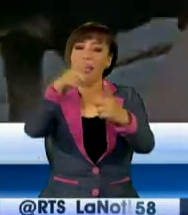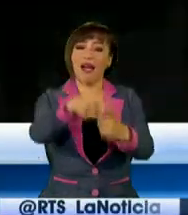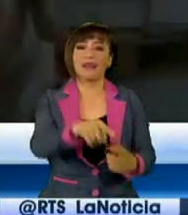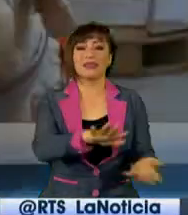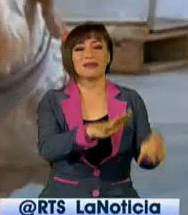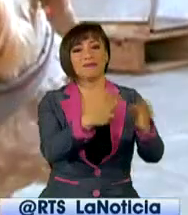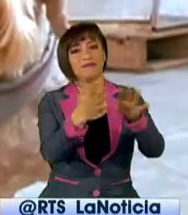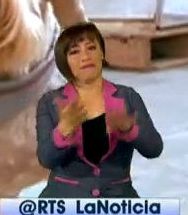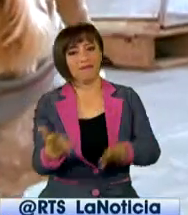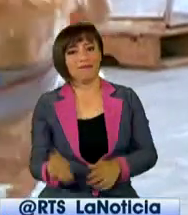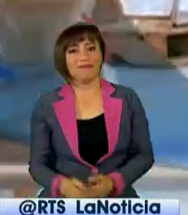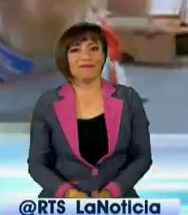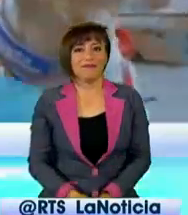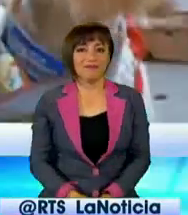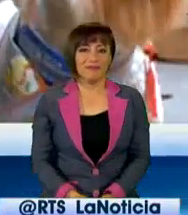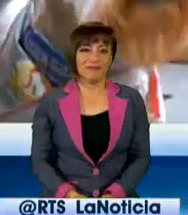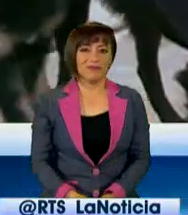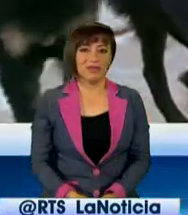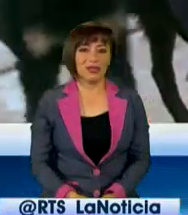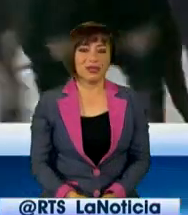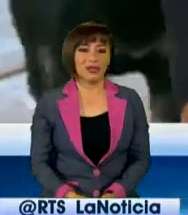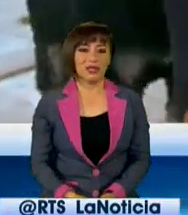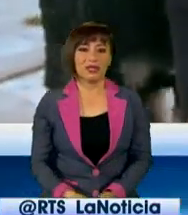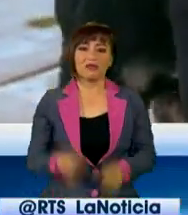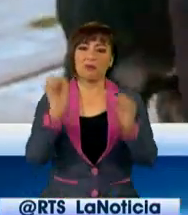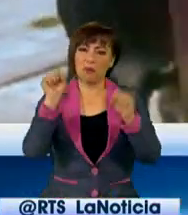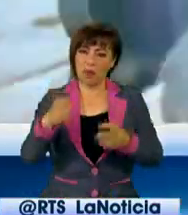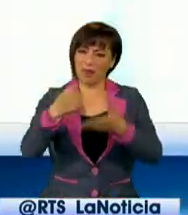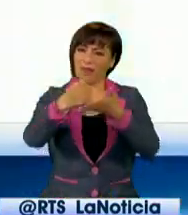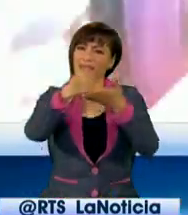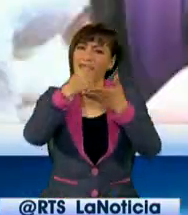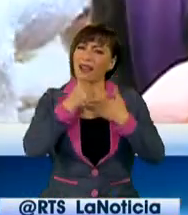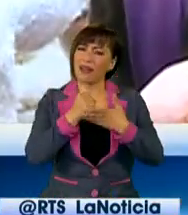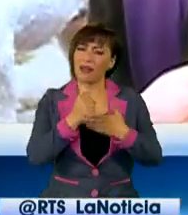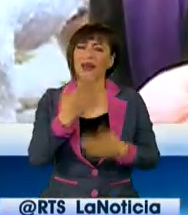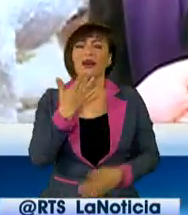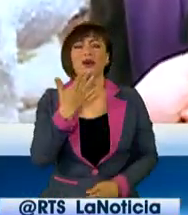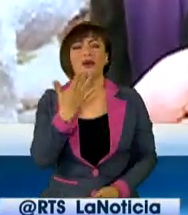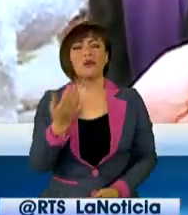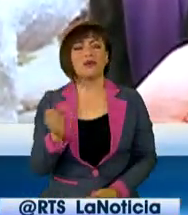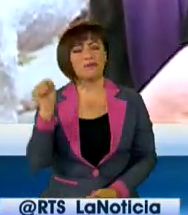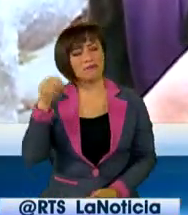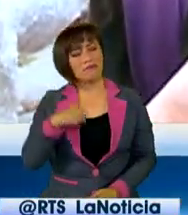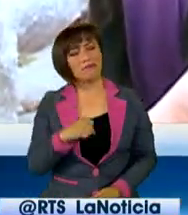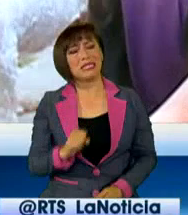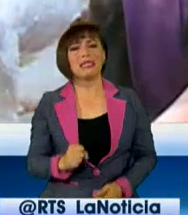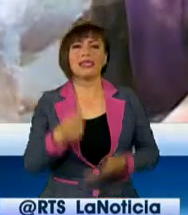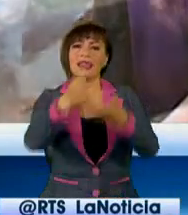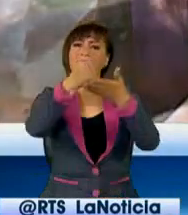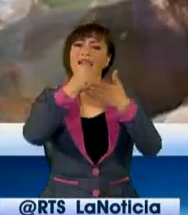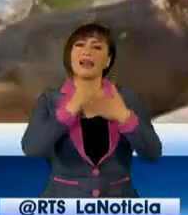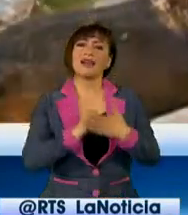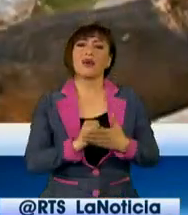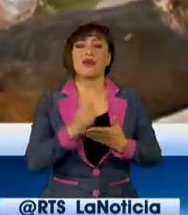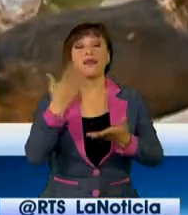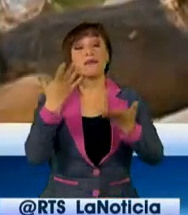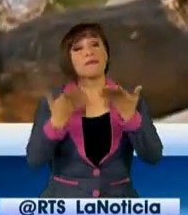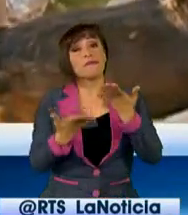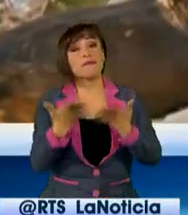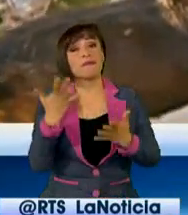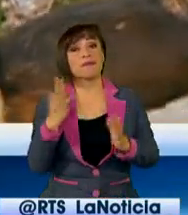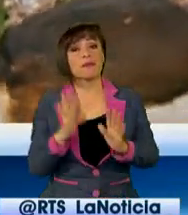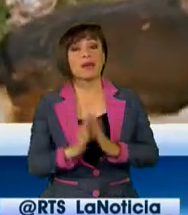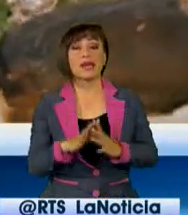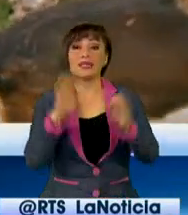vidas. Para ayudar en esta noble causa hay varias opciones. Bueno, ¿cómo podrían ayudar? Es tal